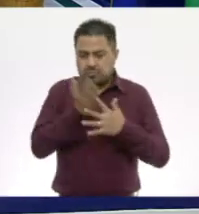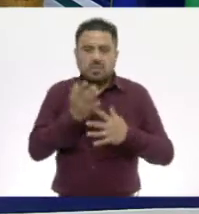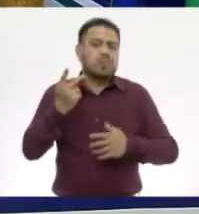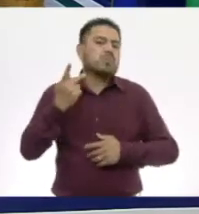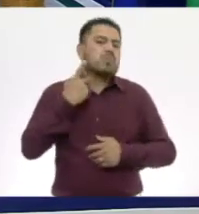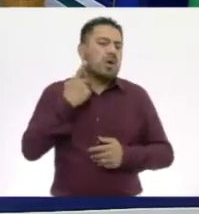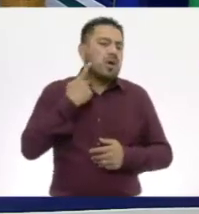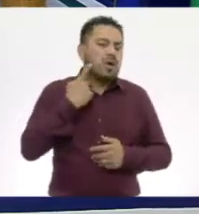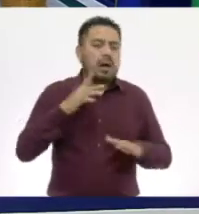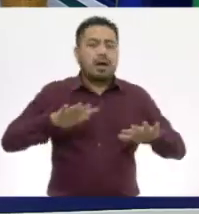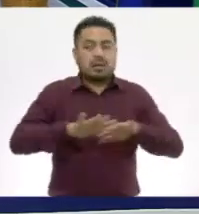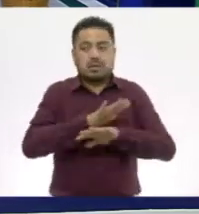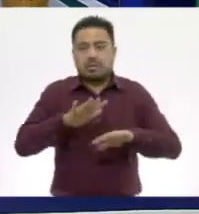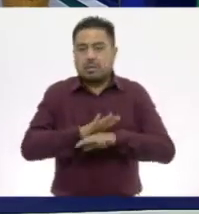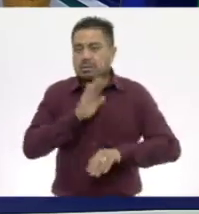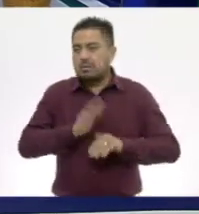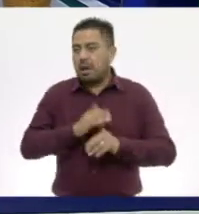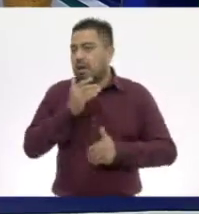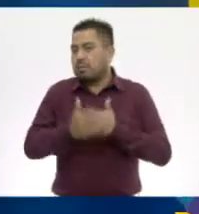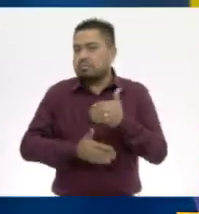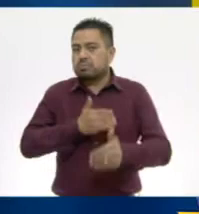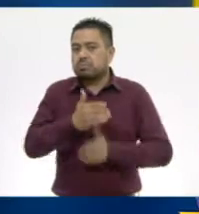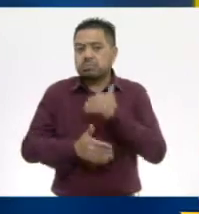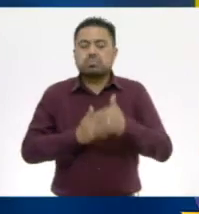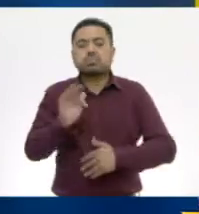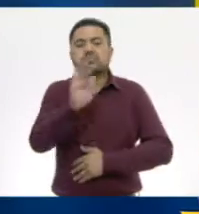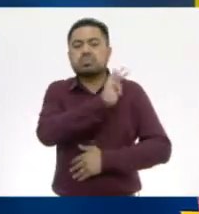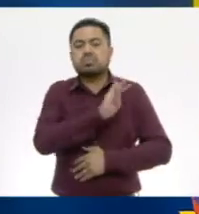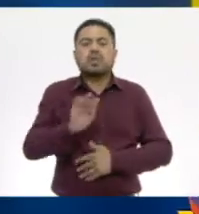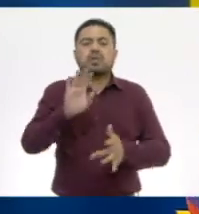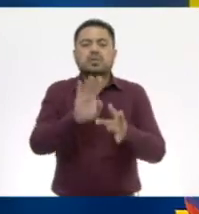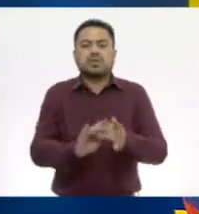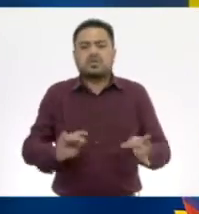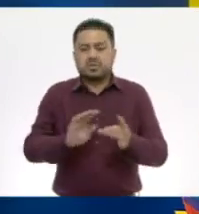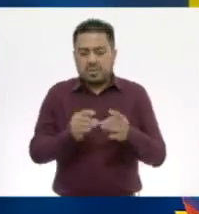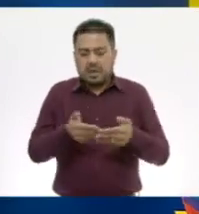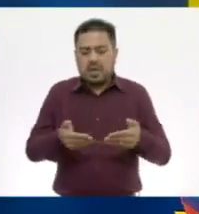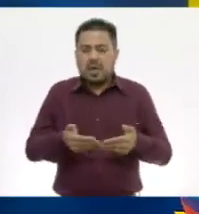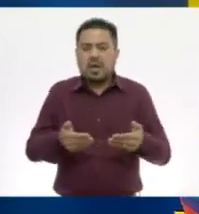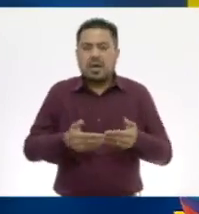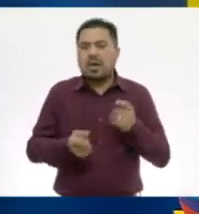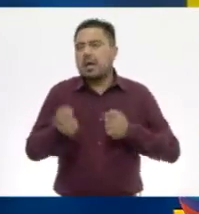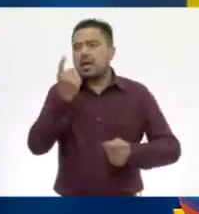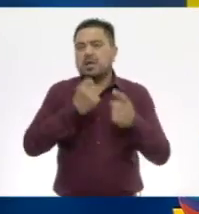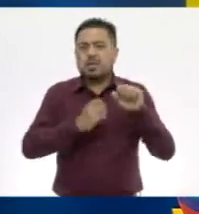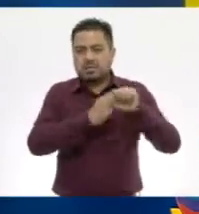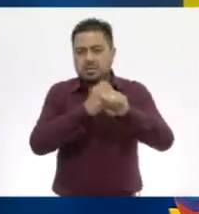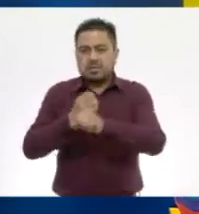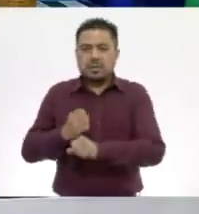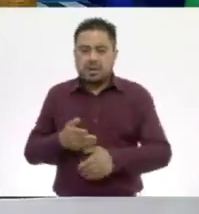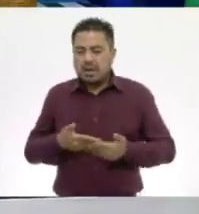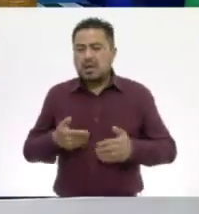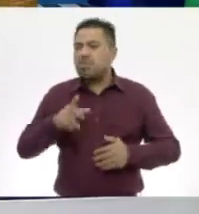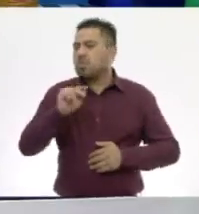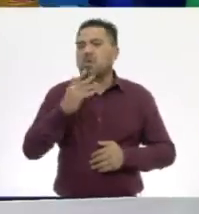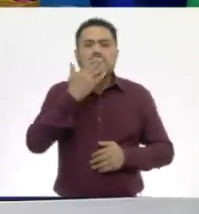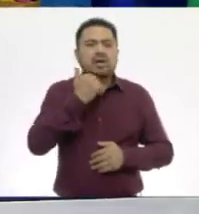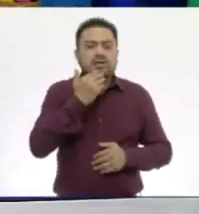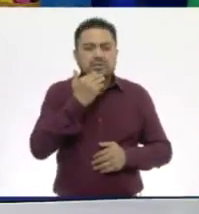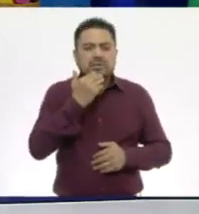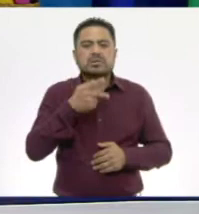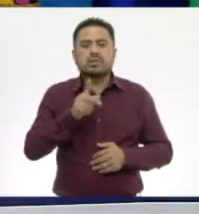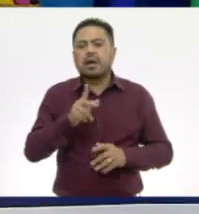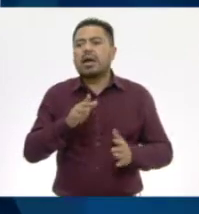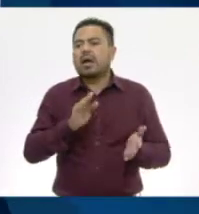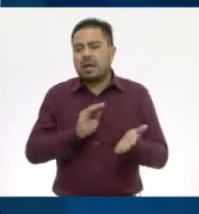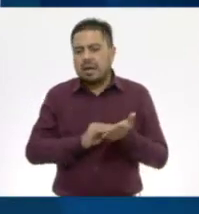política ha cambiado a lo largo del tiempo. Podríamos señalar ahora que algunos estados actuales no existían y que